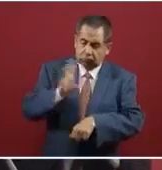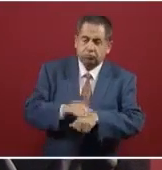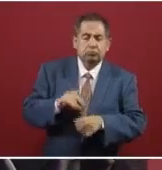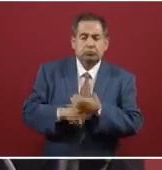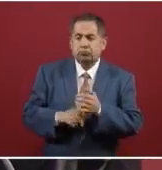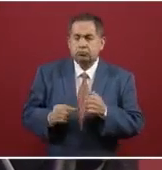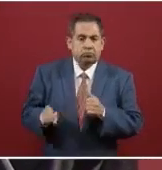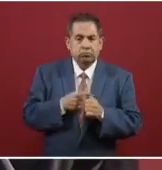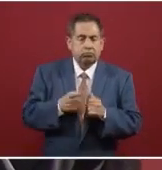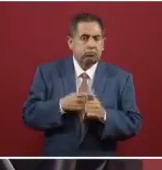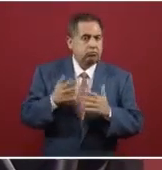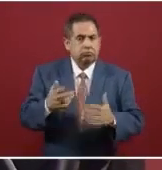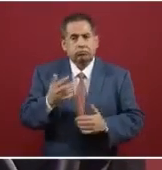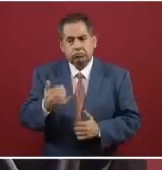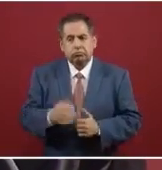y